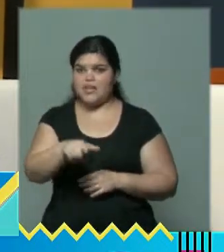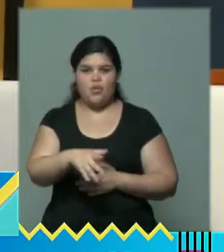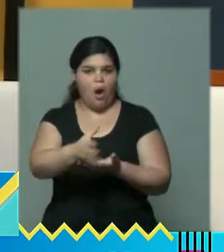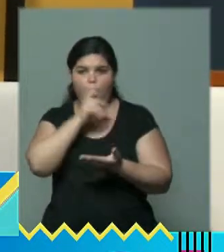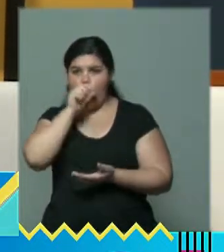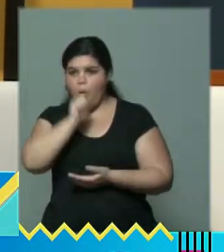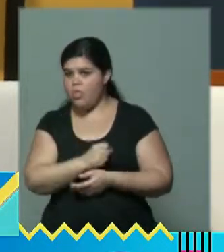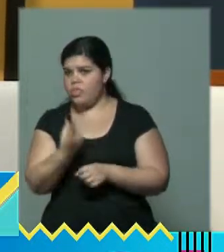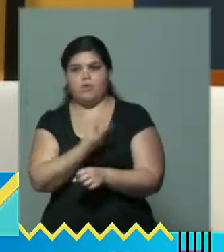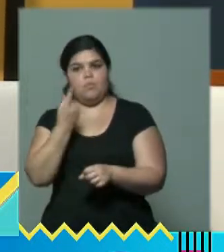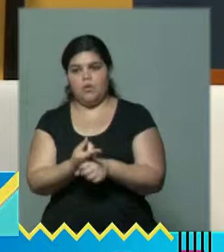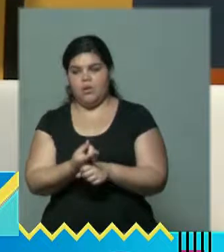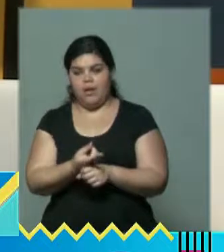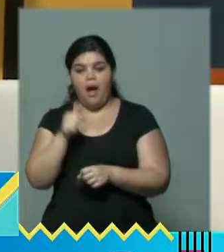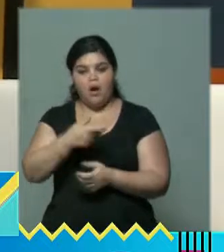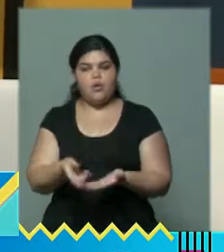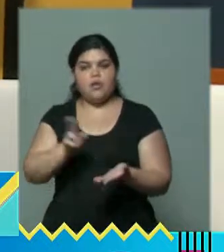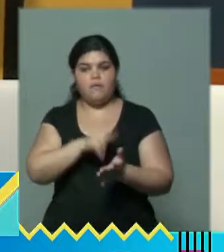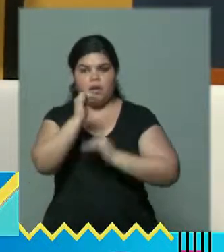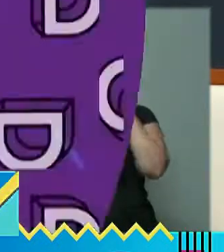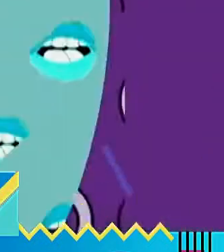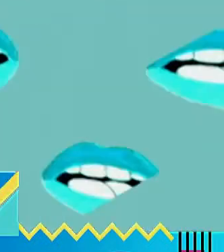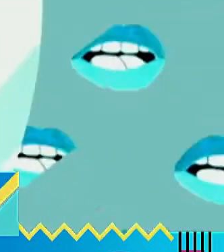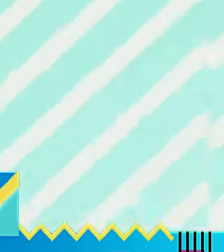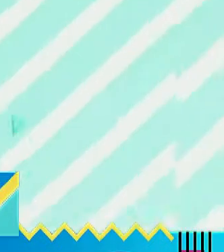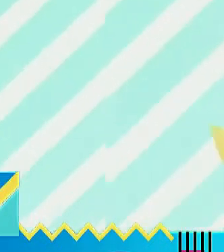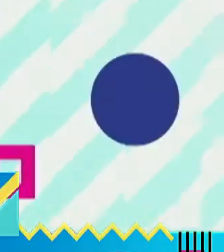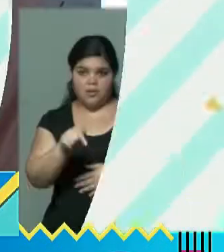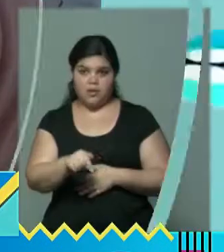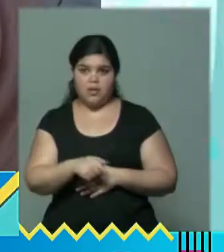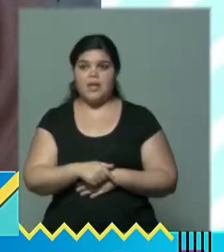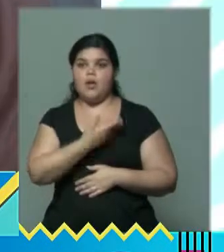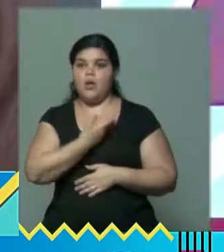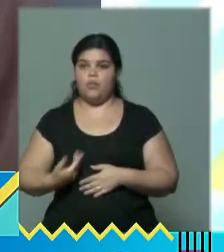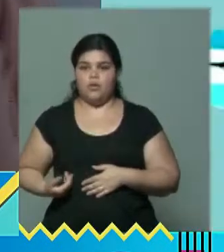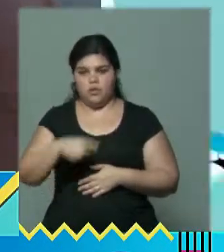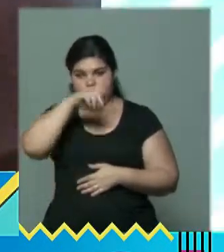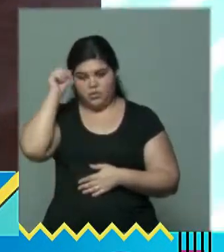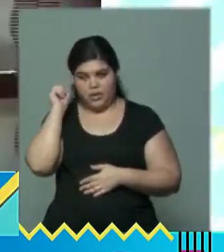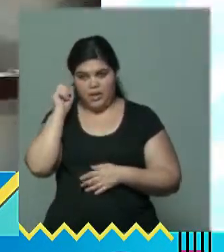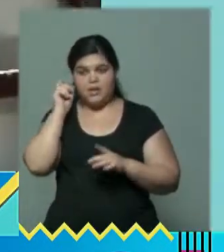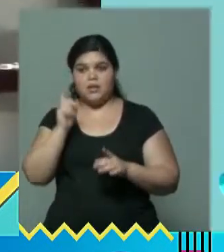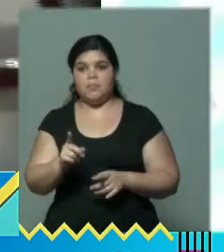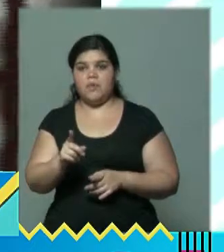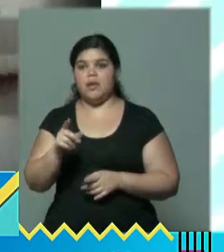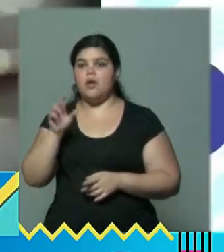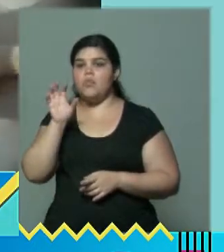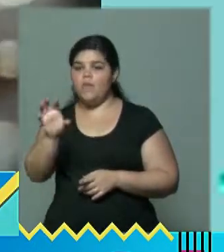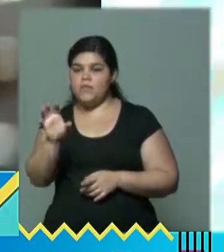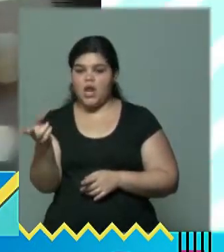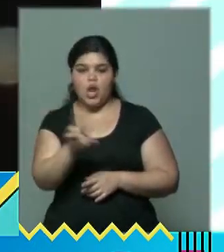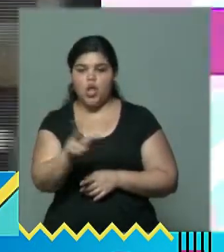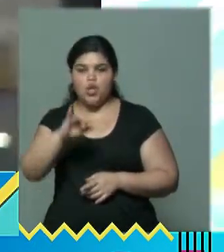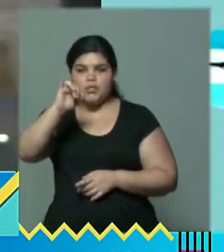permitido. Reitero, acá el Estado provincial en primer lugar y el Estado nacional en segundo lugar tienen que garantizar